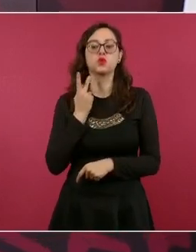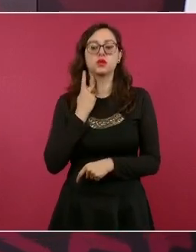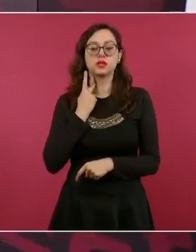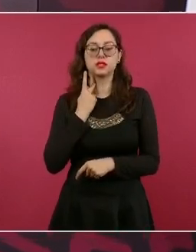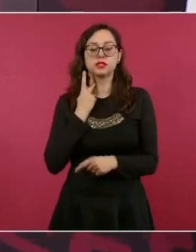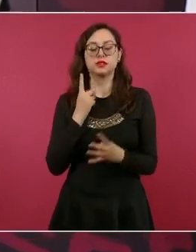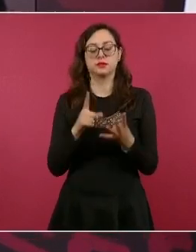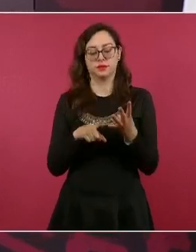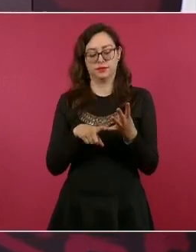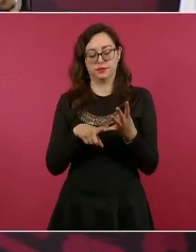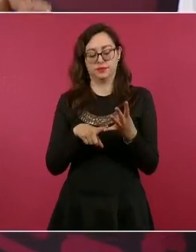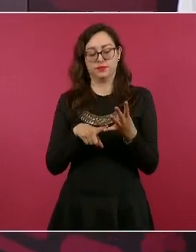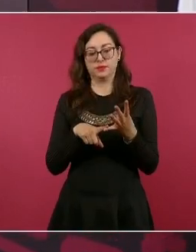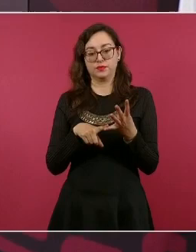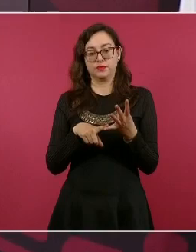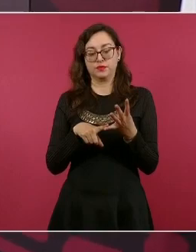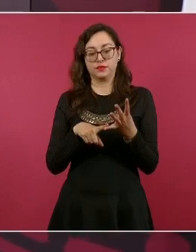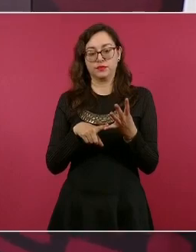ahí participan también